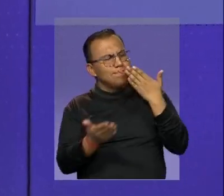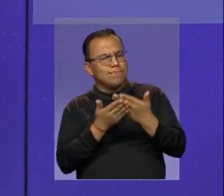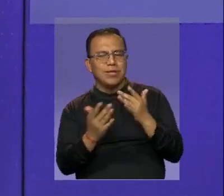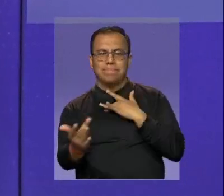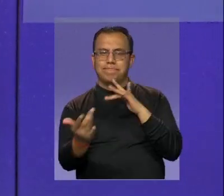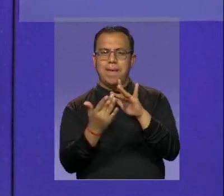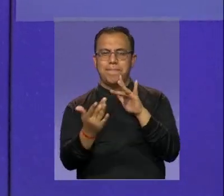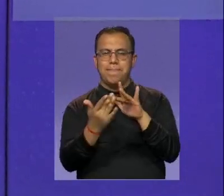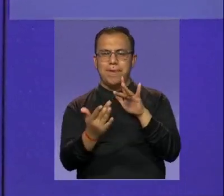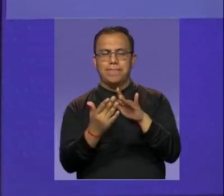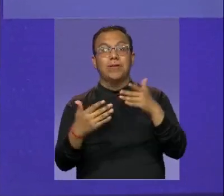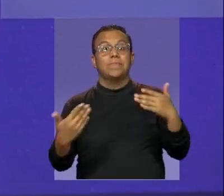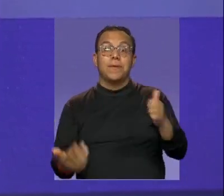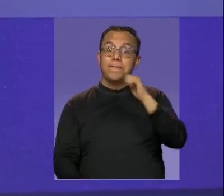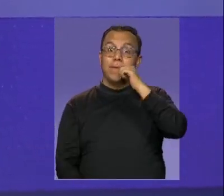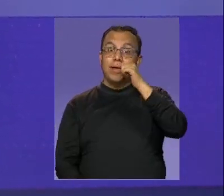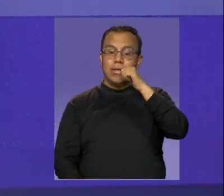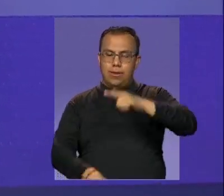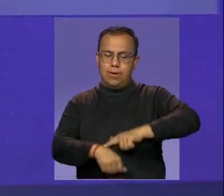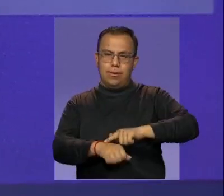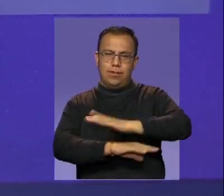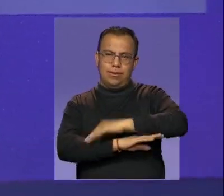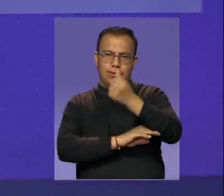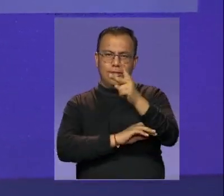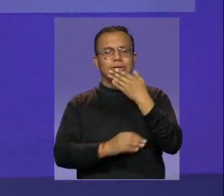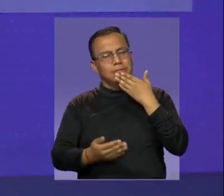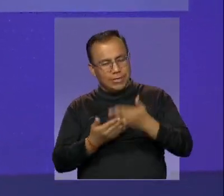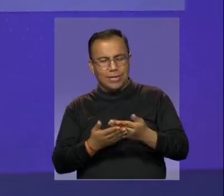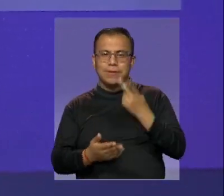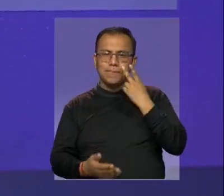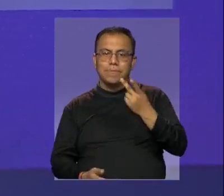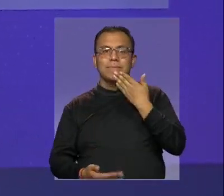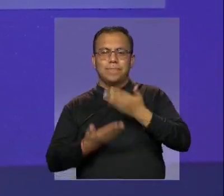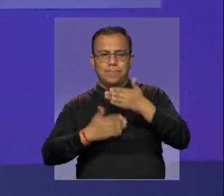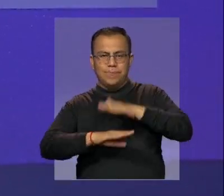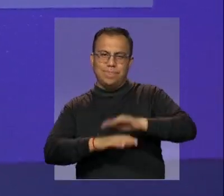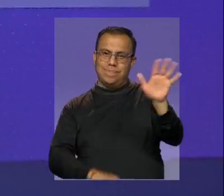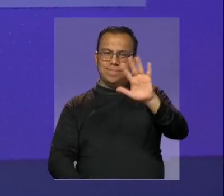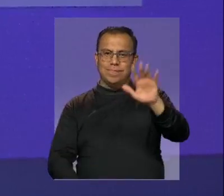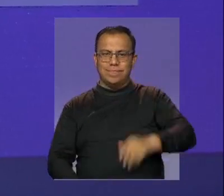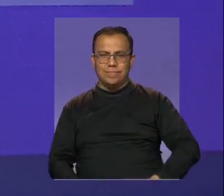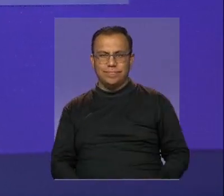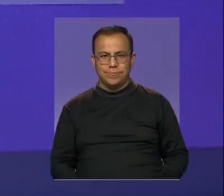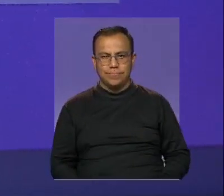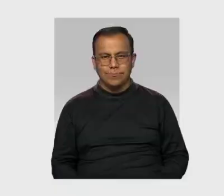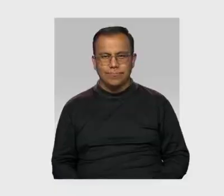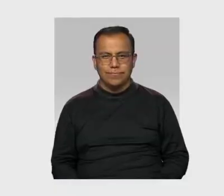sintonía y los invitamos mañana a partir del mediodía. Muchas gracias y feliz tarde.